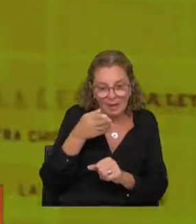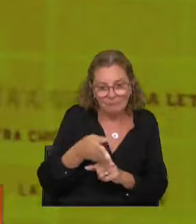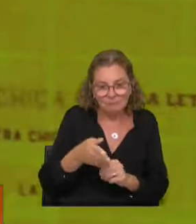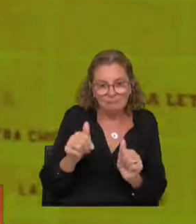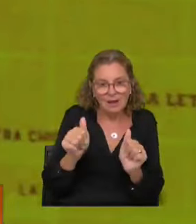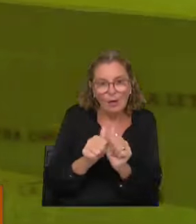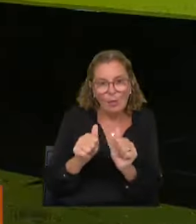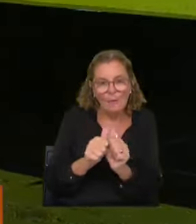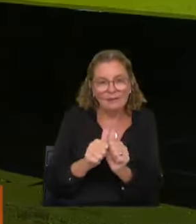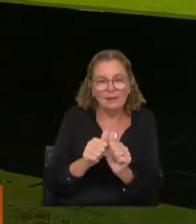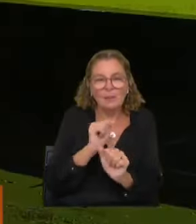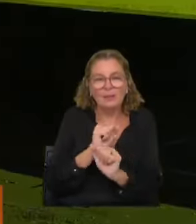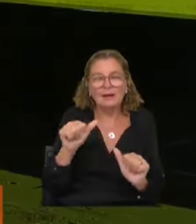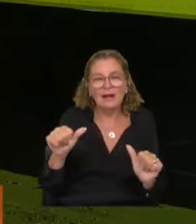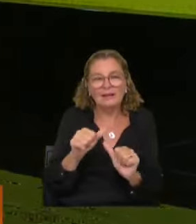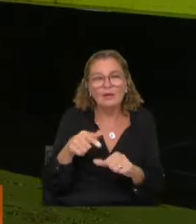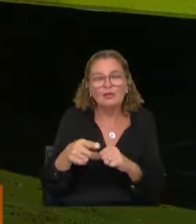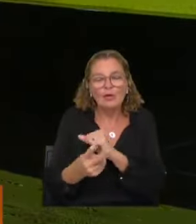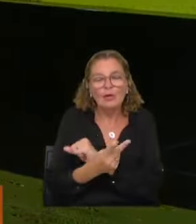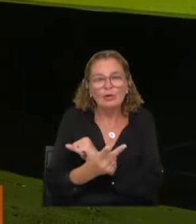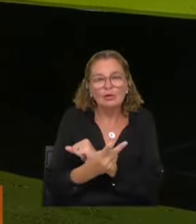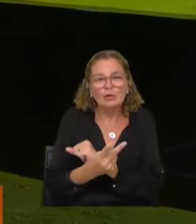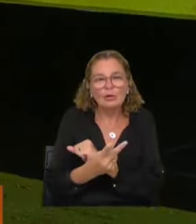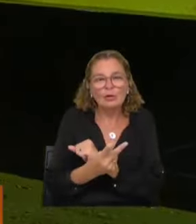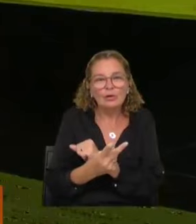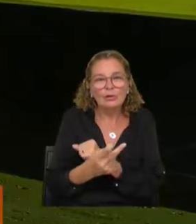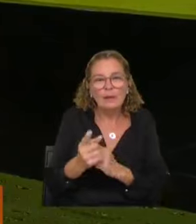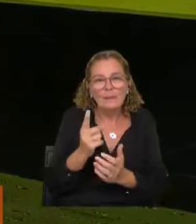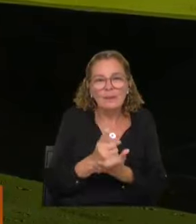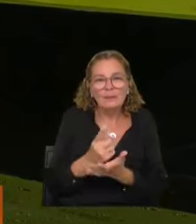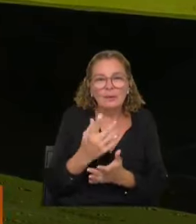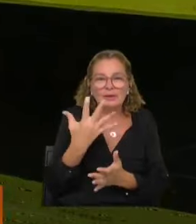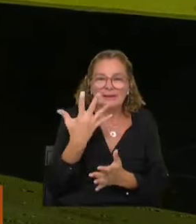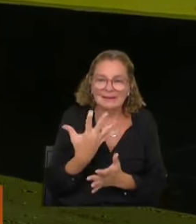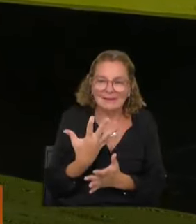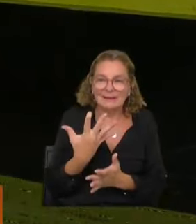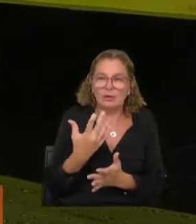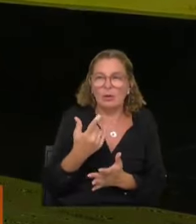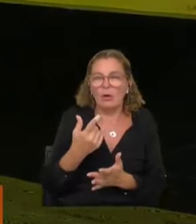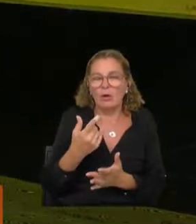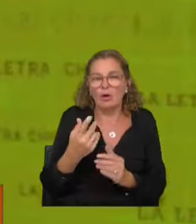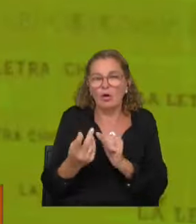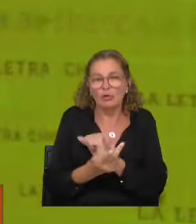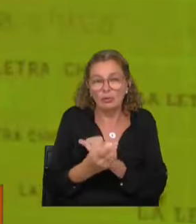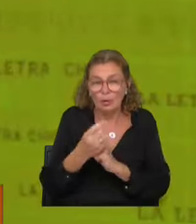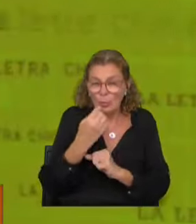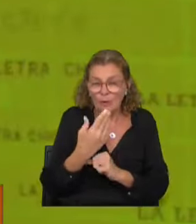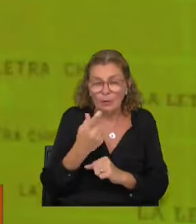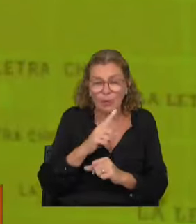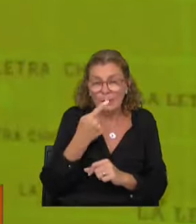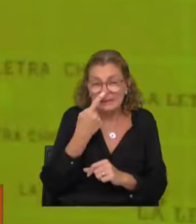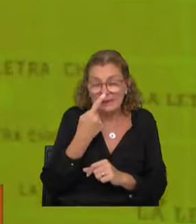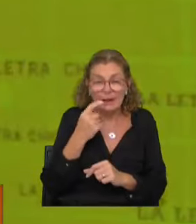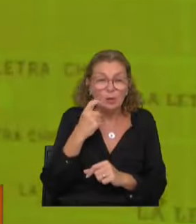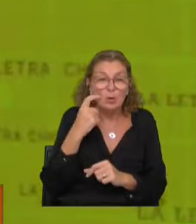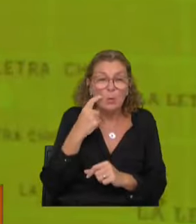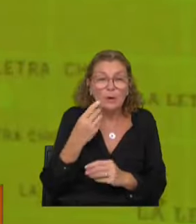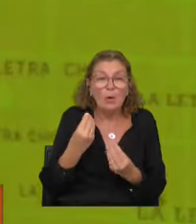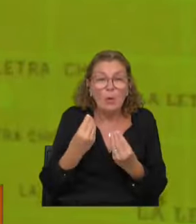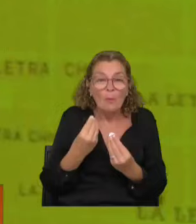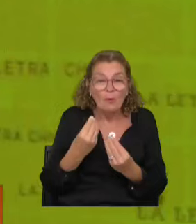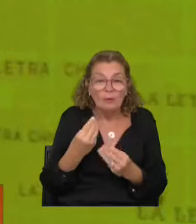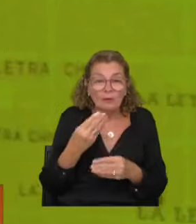podía hacer que esos controles fueran los mínimos que se exigen como cinco que esos controles fueran de calidad porque no importa solo el número sino la calidad